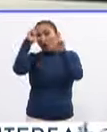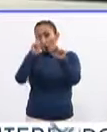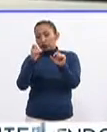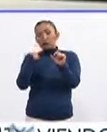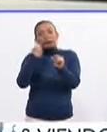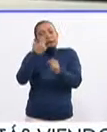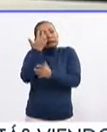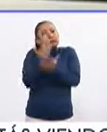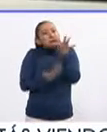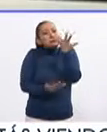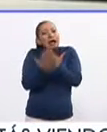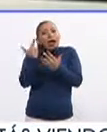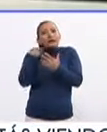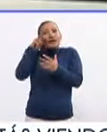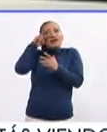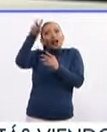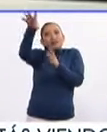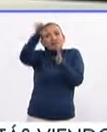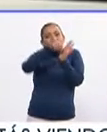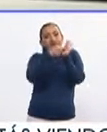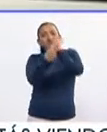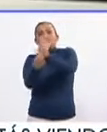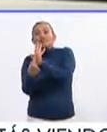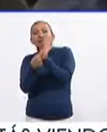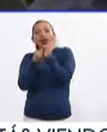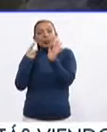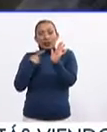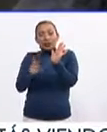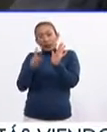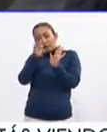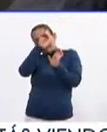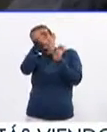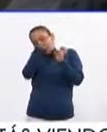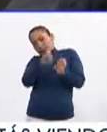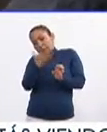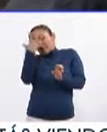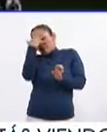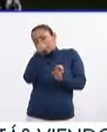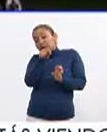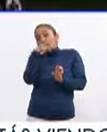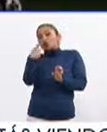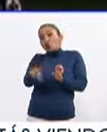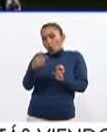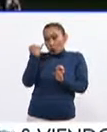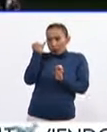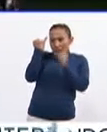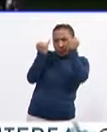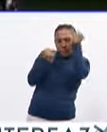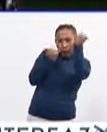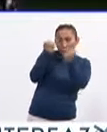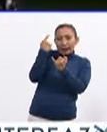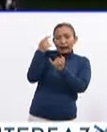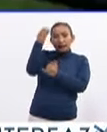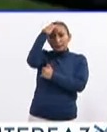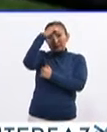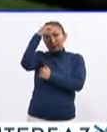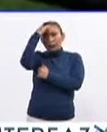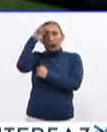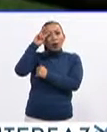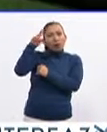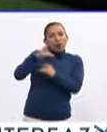se encarga de visibilizar un suceso desde el campo de la estética a través de su propia cosmovisión y